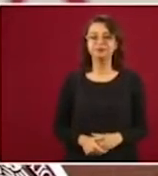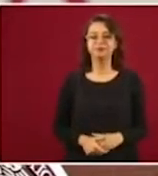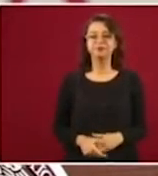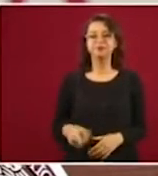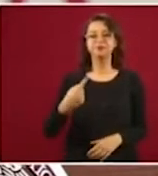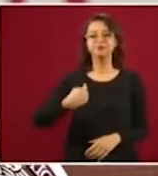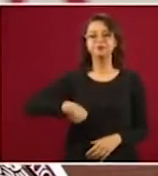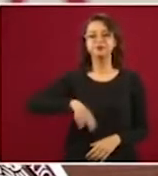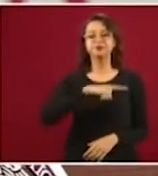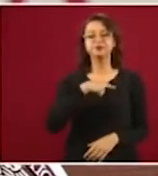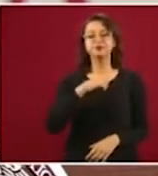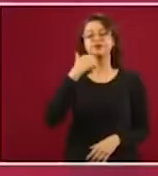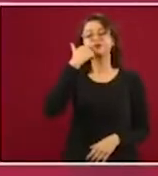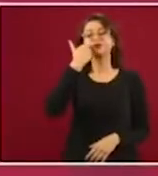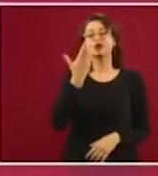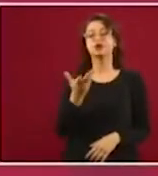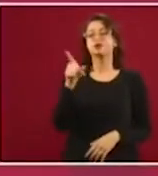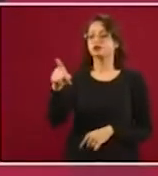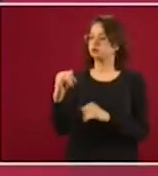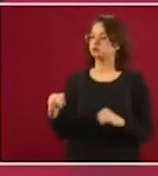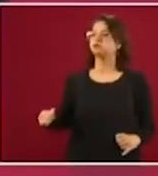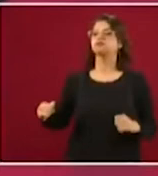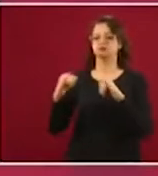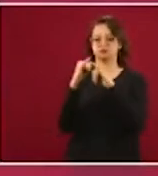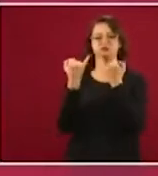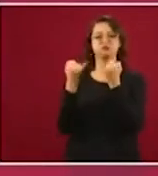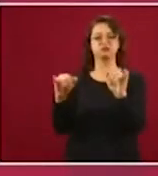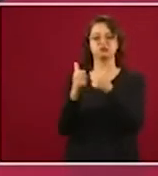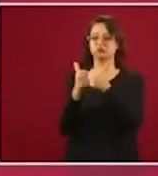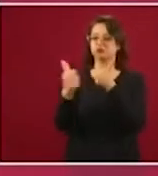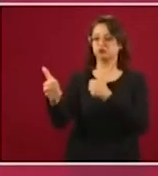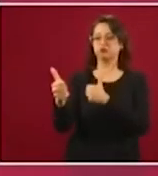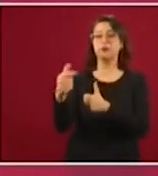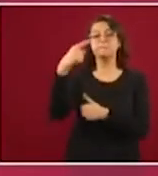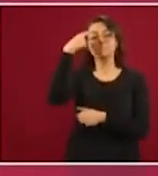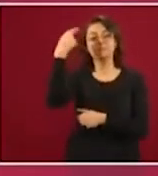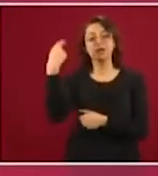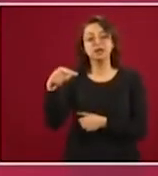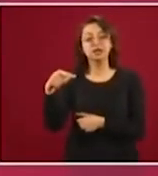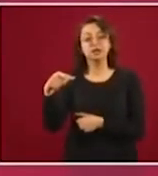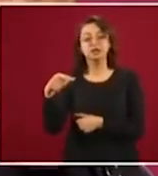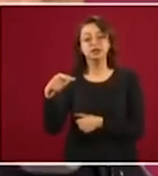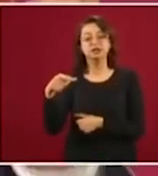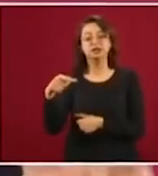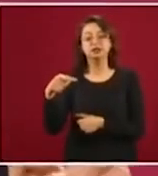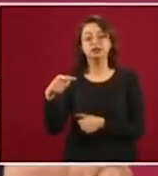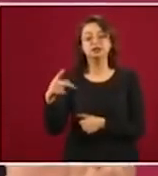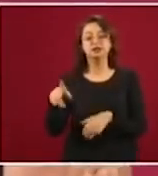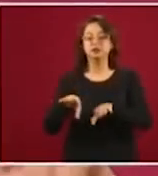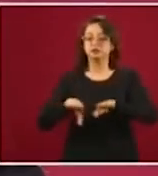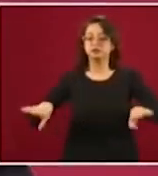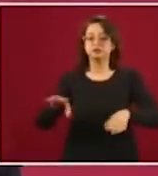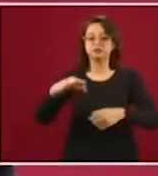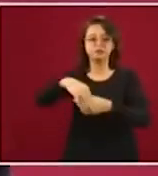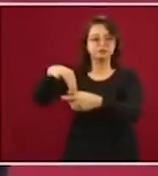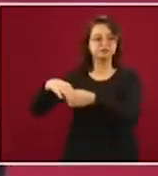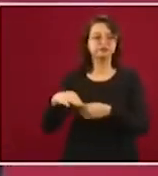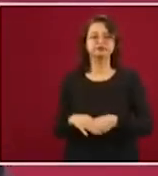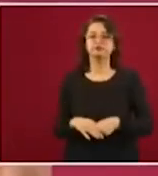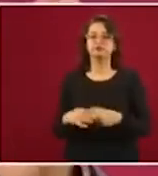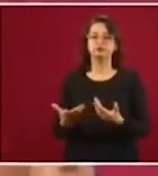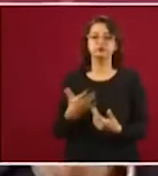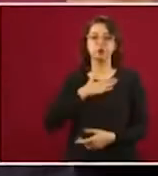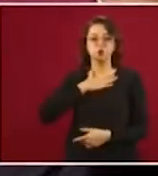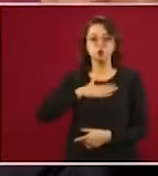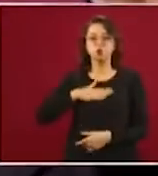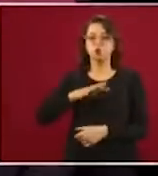Queremos que el instituto sea independiente y que garantice la democracia, que ya